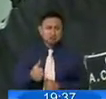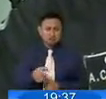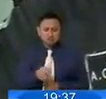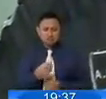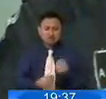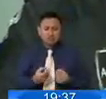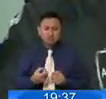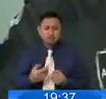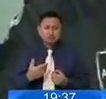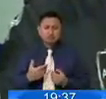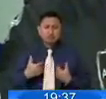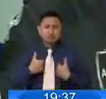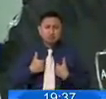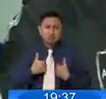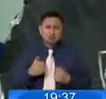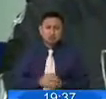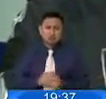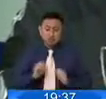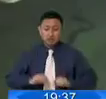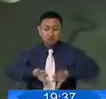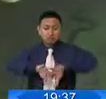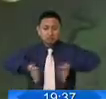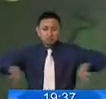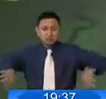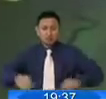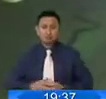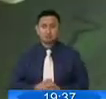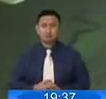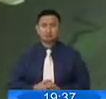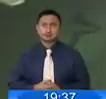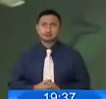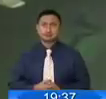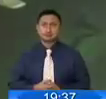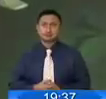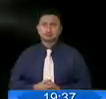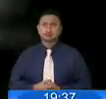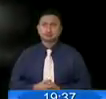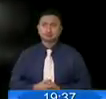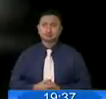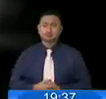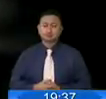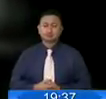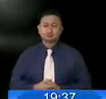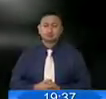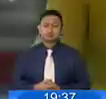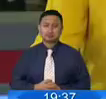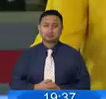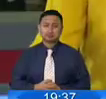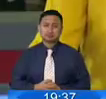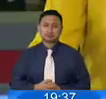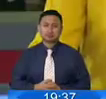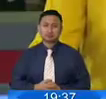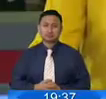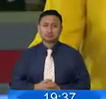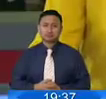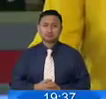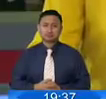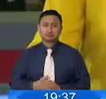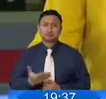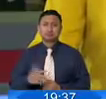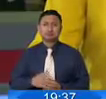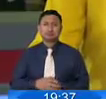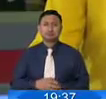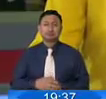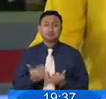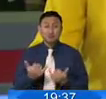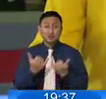hacen con el animal, mientras tanto que no obstaculice la vía. Desde la provincia de Santa Elena, informó Darwin Villao. Decenas de